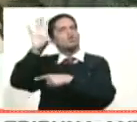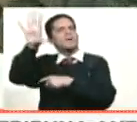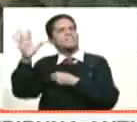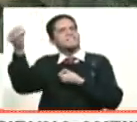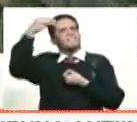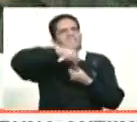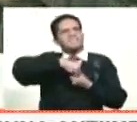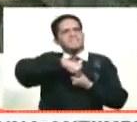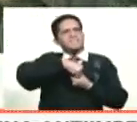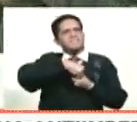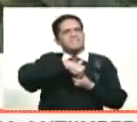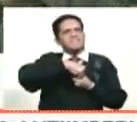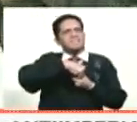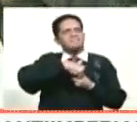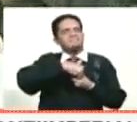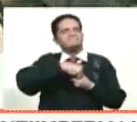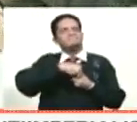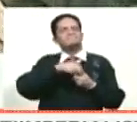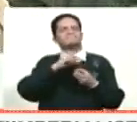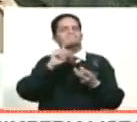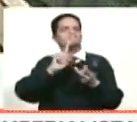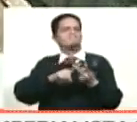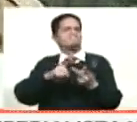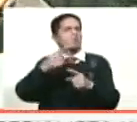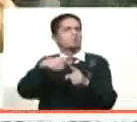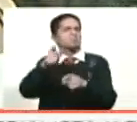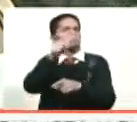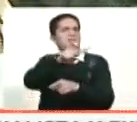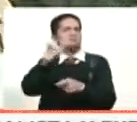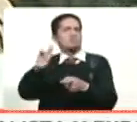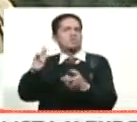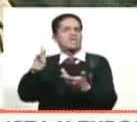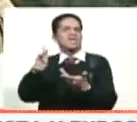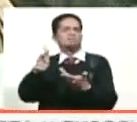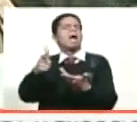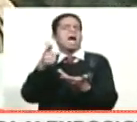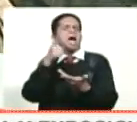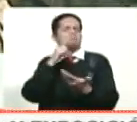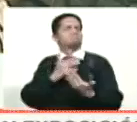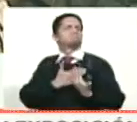frente a quienes entregan su alma al diablo imperialista.